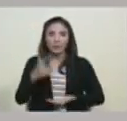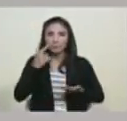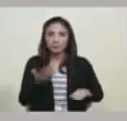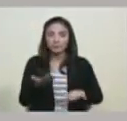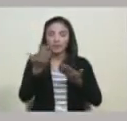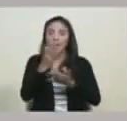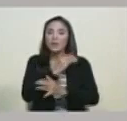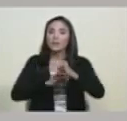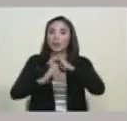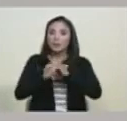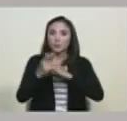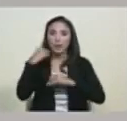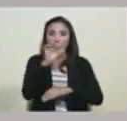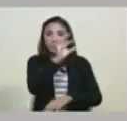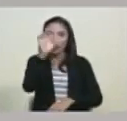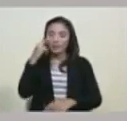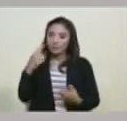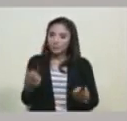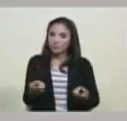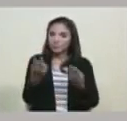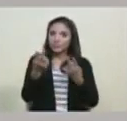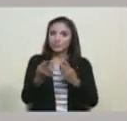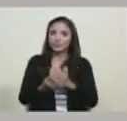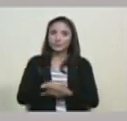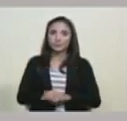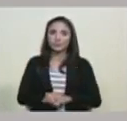reconócelo. Delgado Taboski